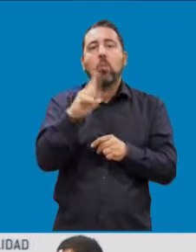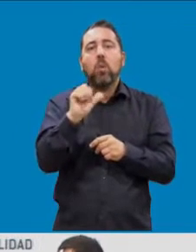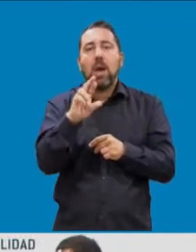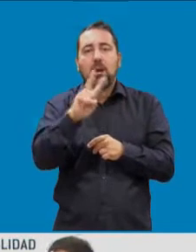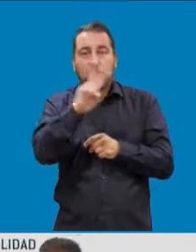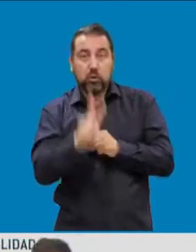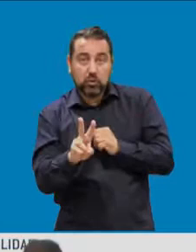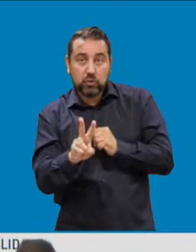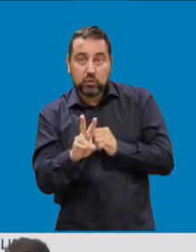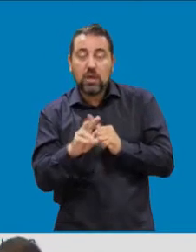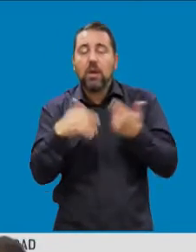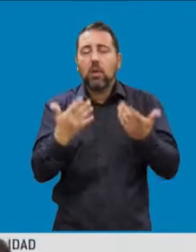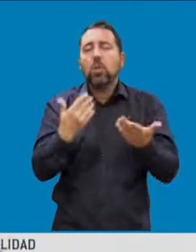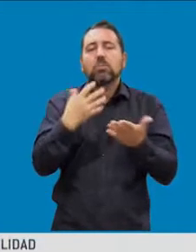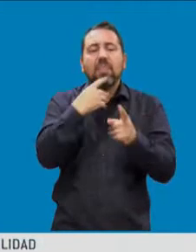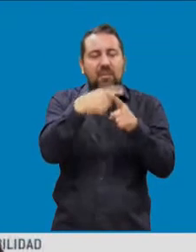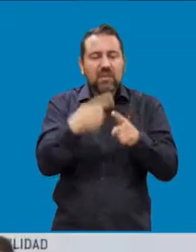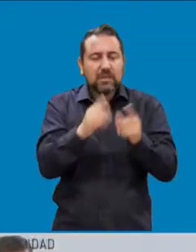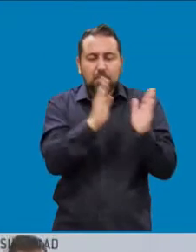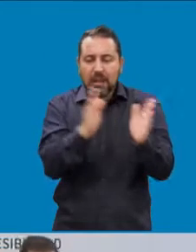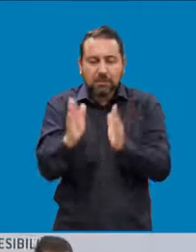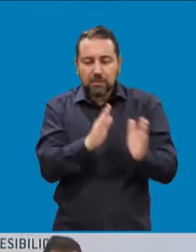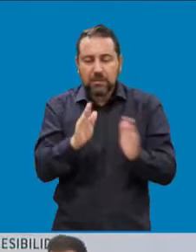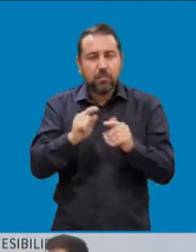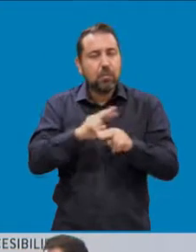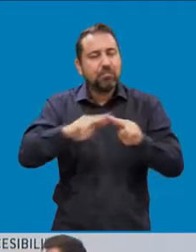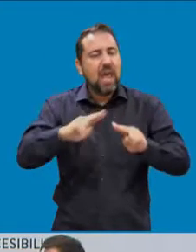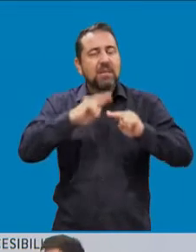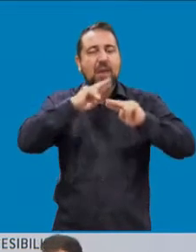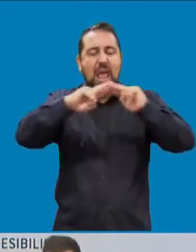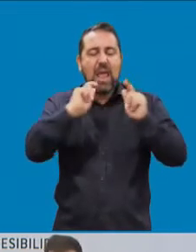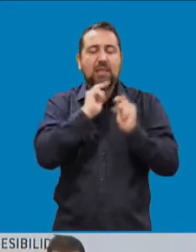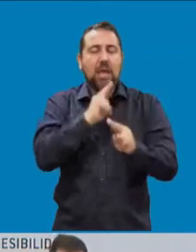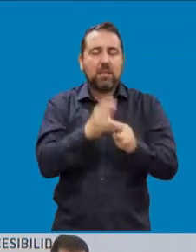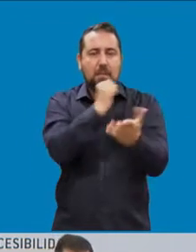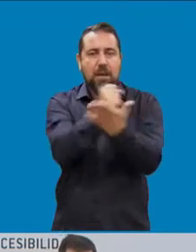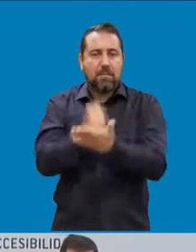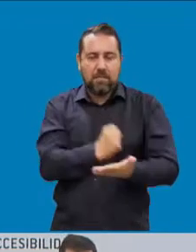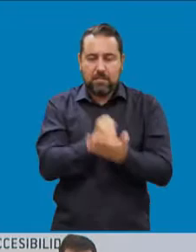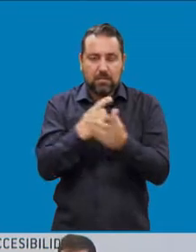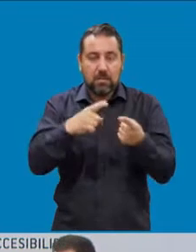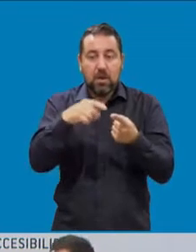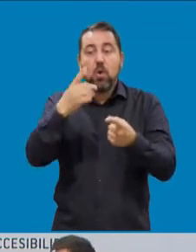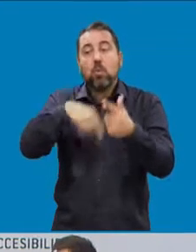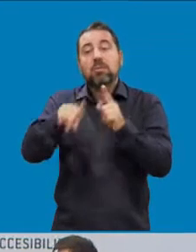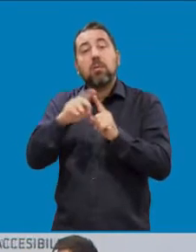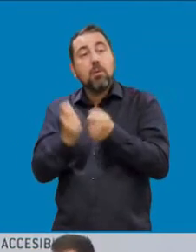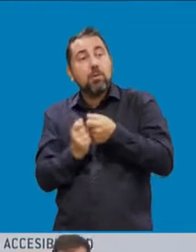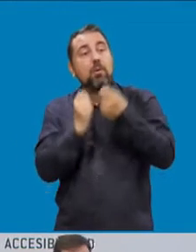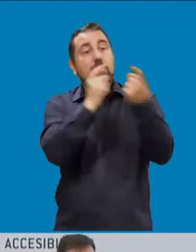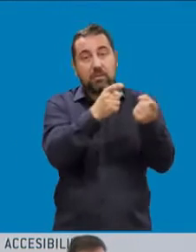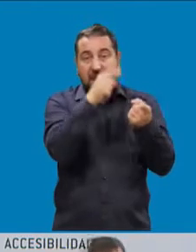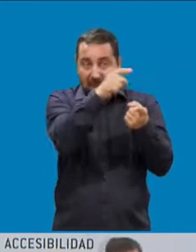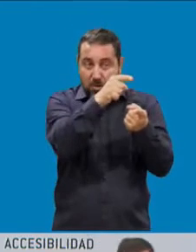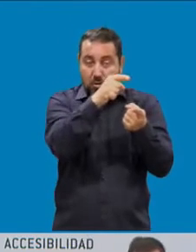era en Angular 2, y fuimos etiquetando las distintas partes del código. Esto